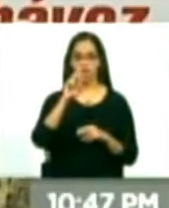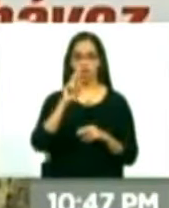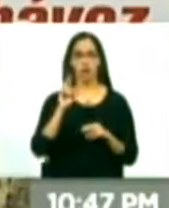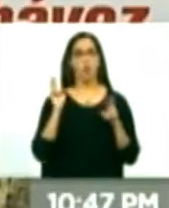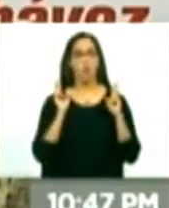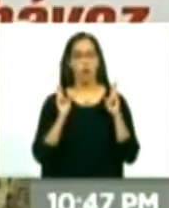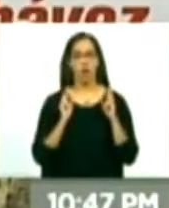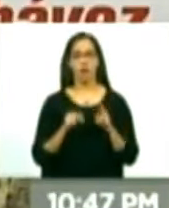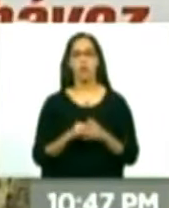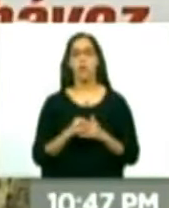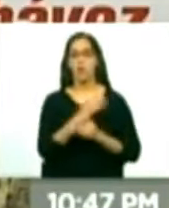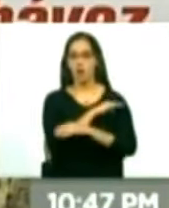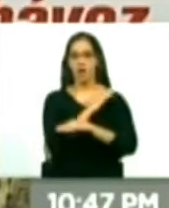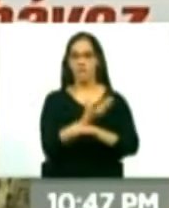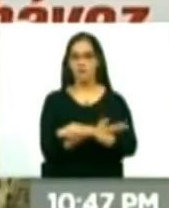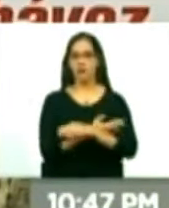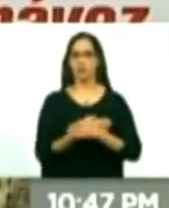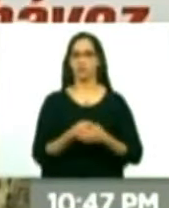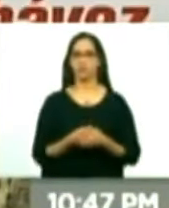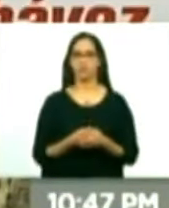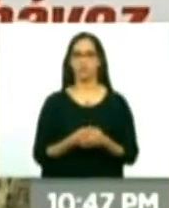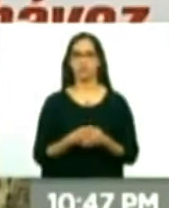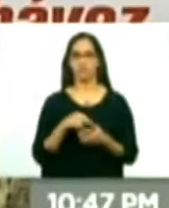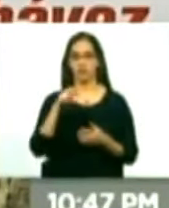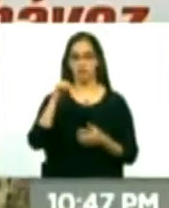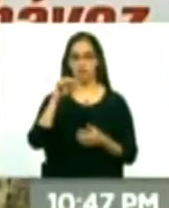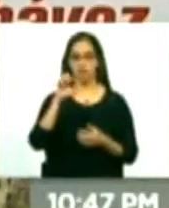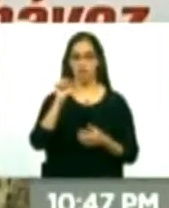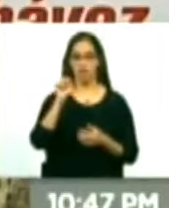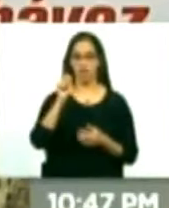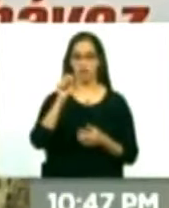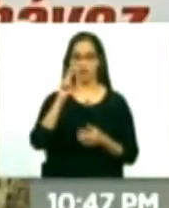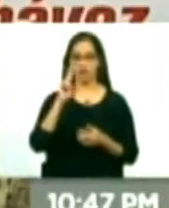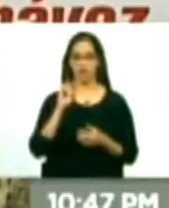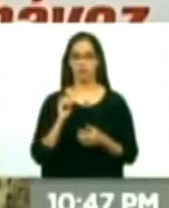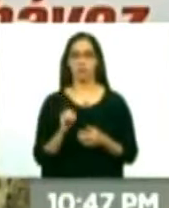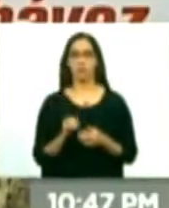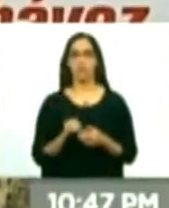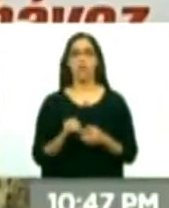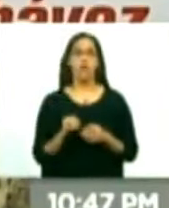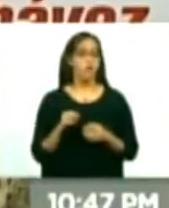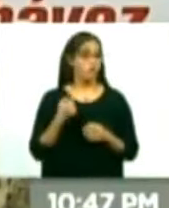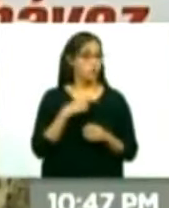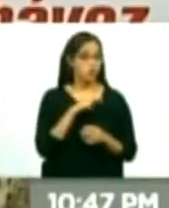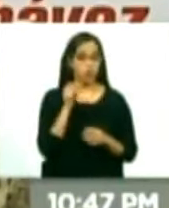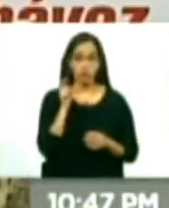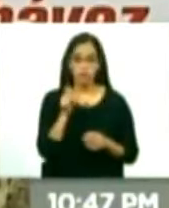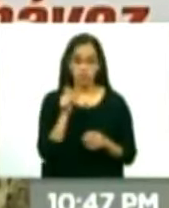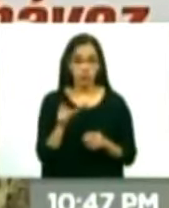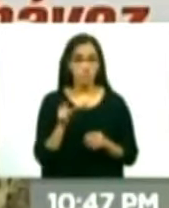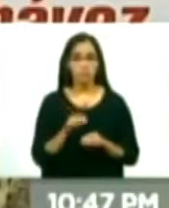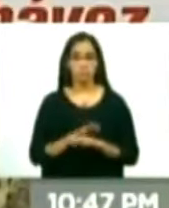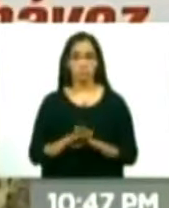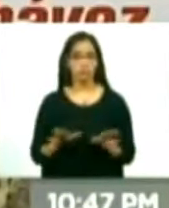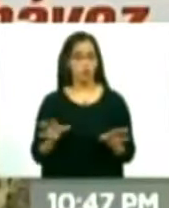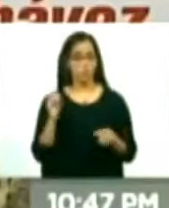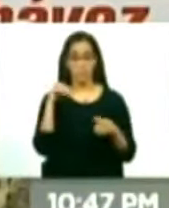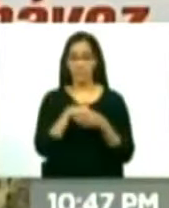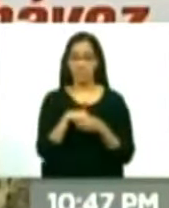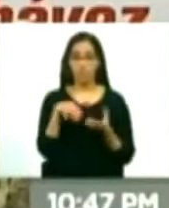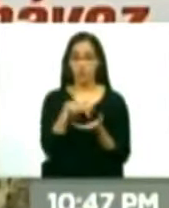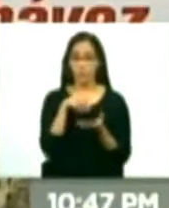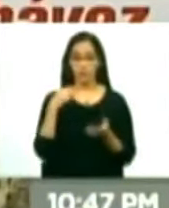con la fuerza de Néstor Kirchner, ojalá. No lo estoy criticando ni me meto en los asuntos internos, solo